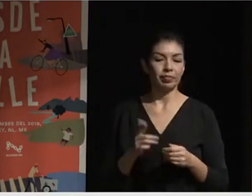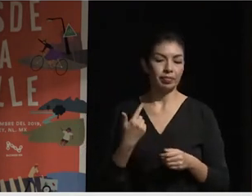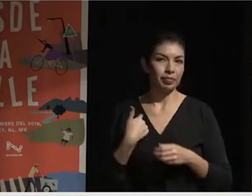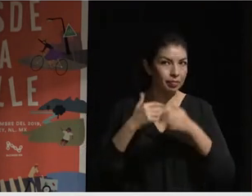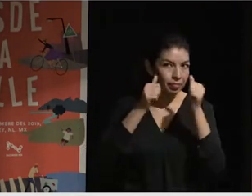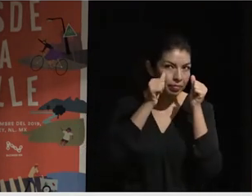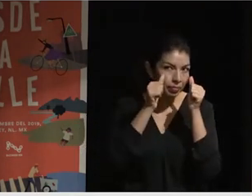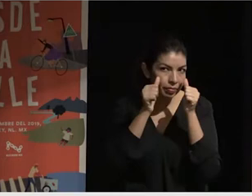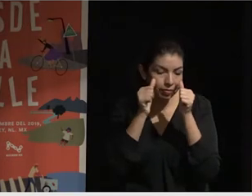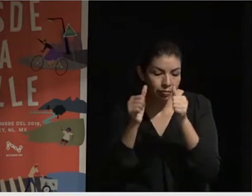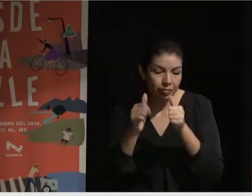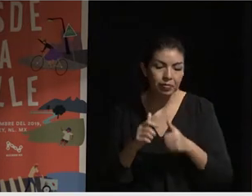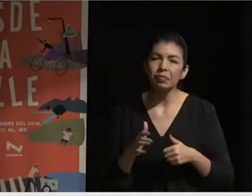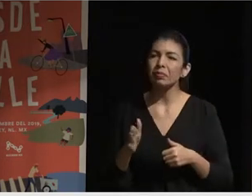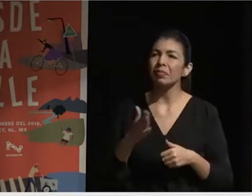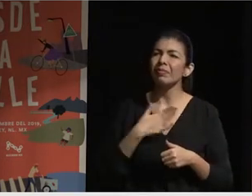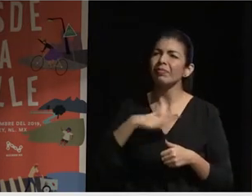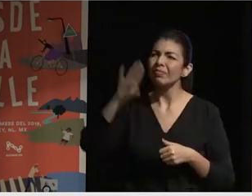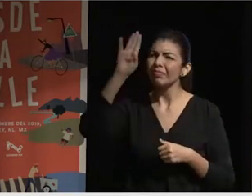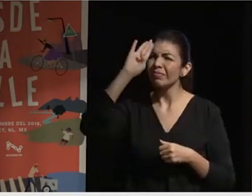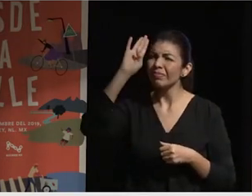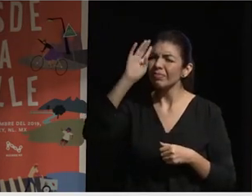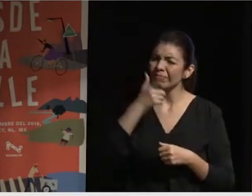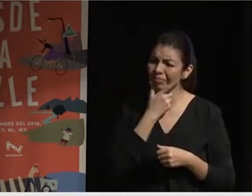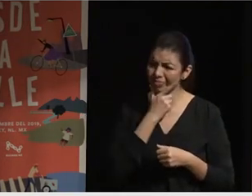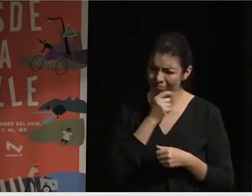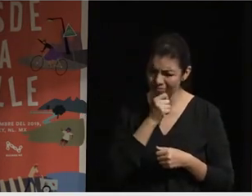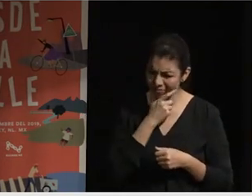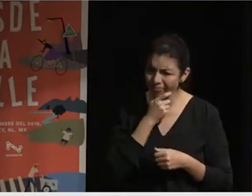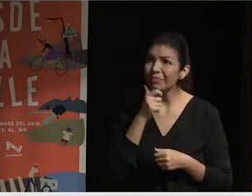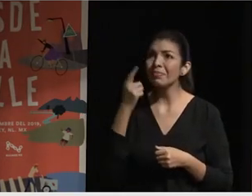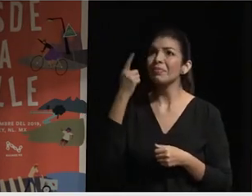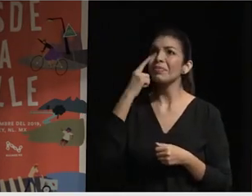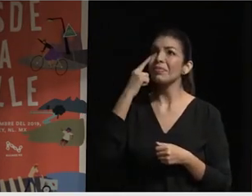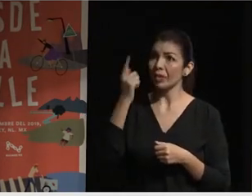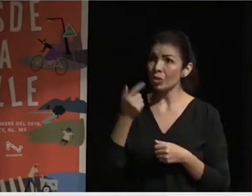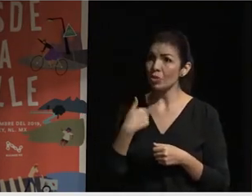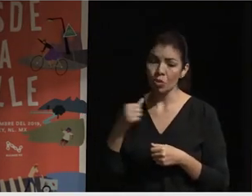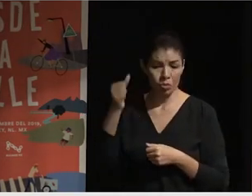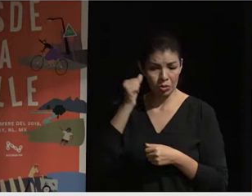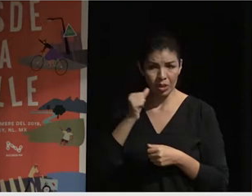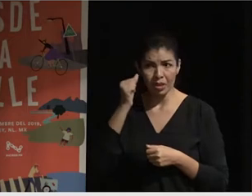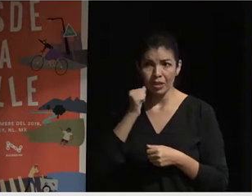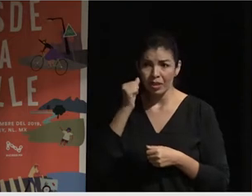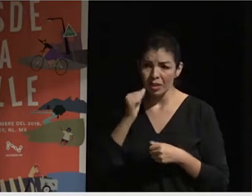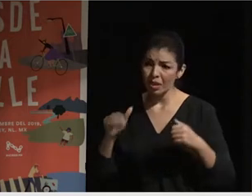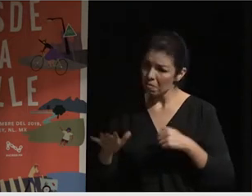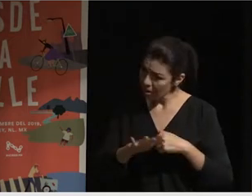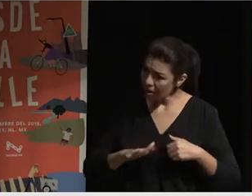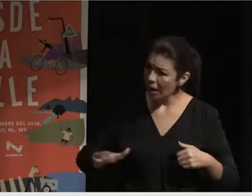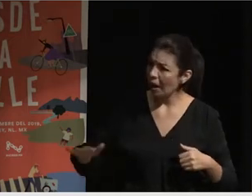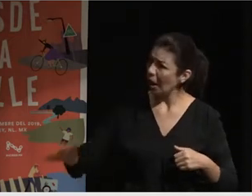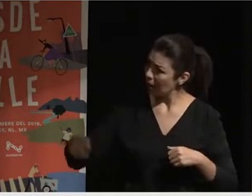es curioso que todos los días vengo a esta parte de la ciudad porque limpio 2, 3 o 4 departamentos, aparte también trabajo con